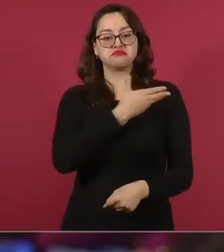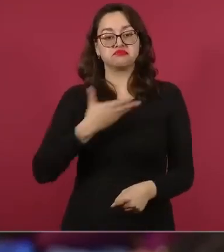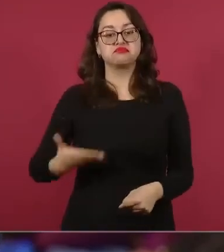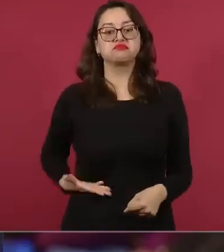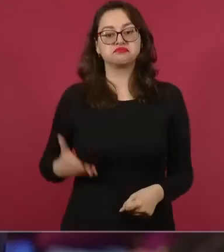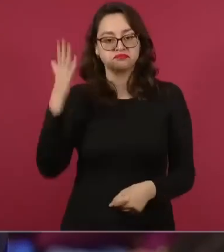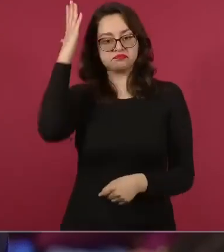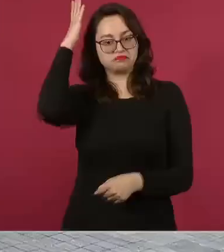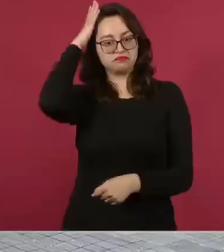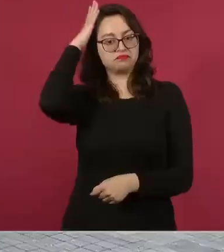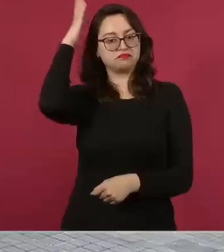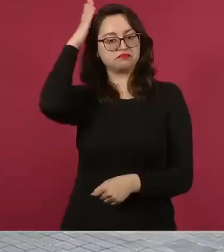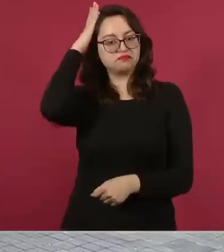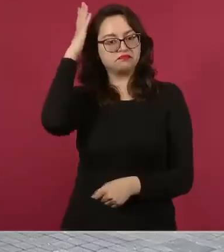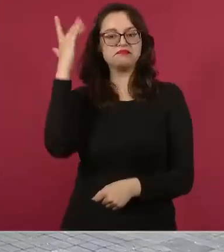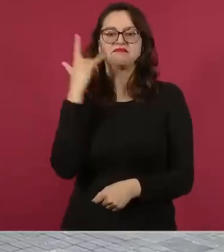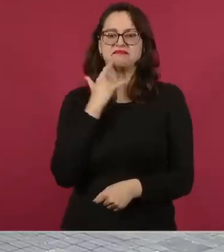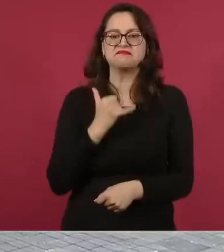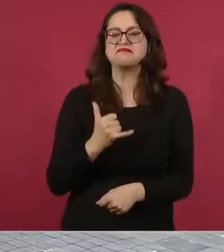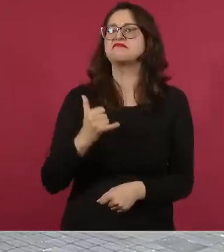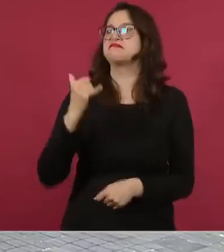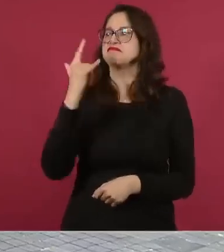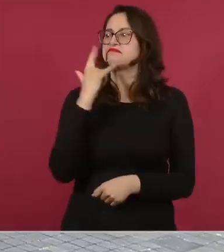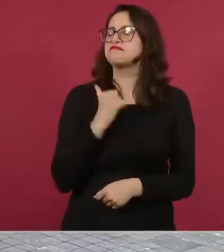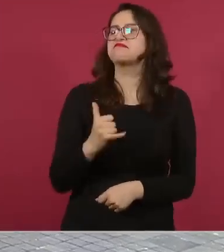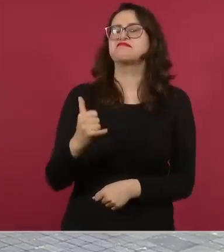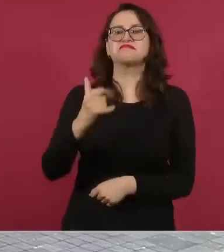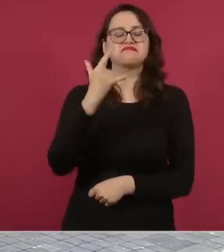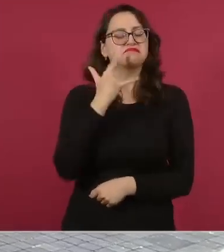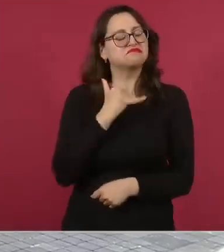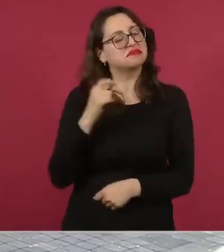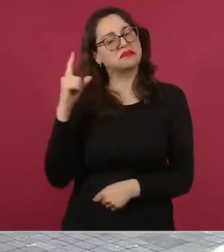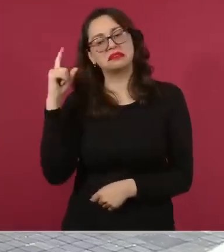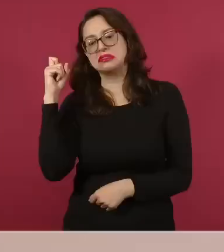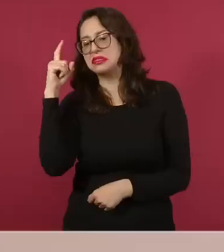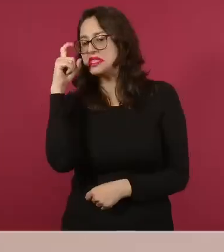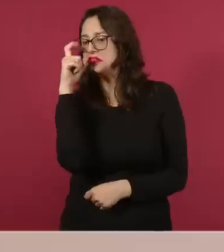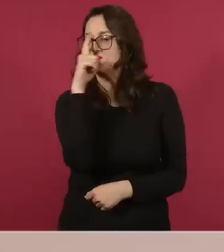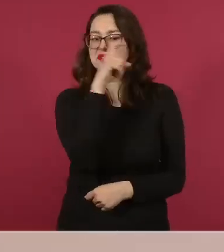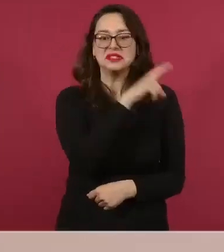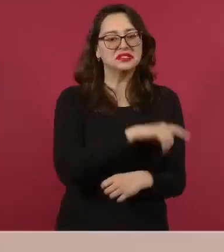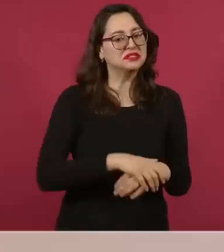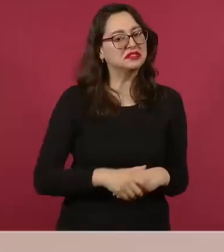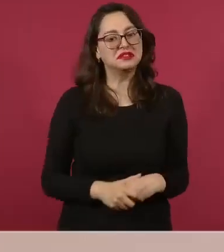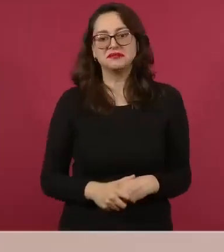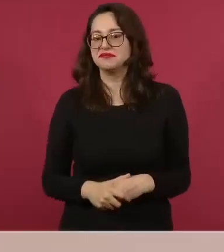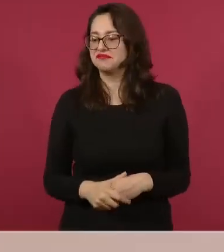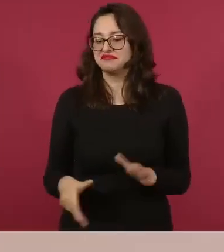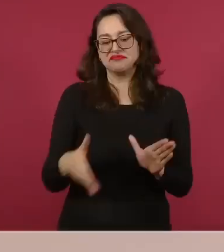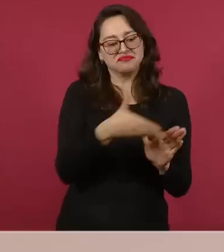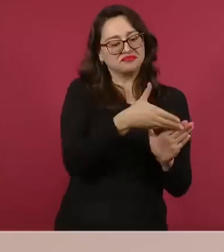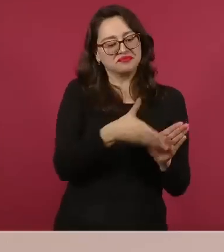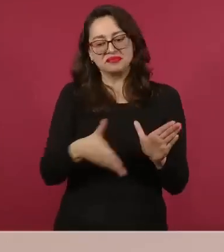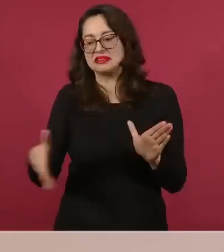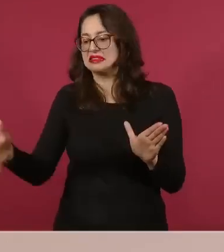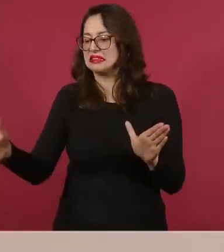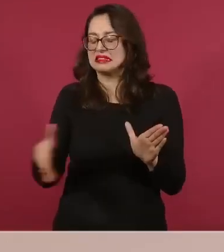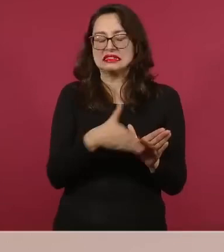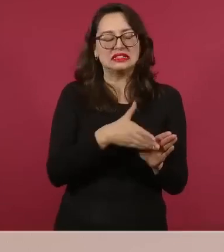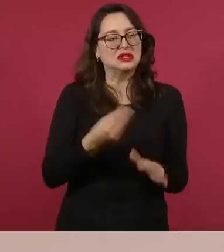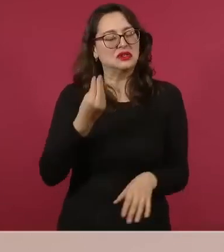Madero, padeció de un angustioso vía crucis.